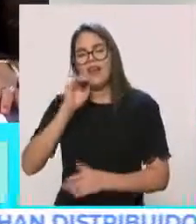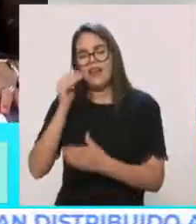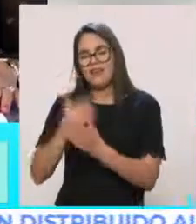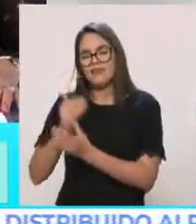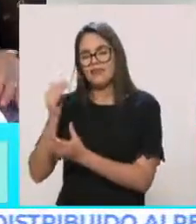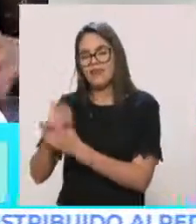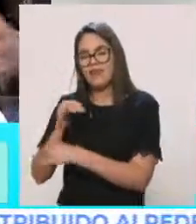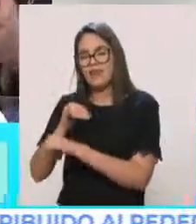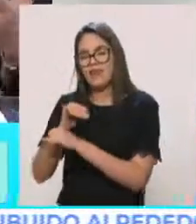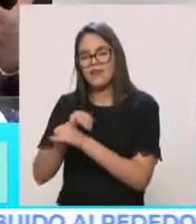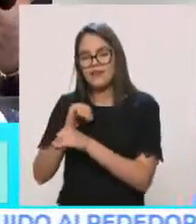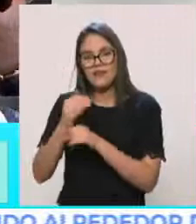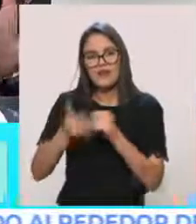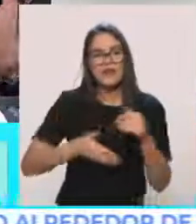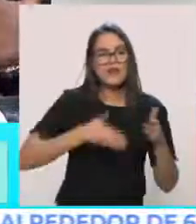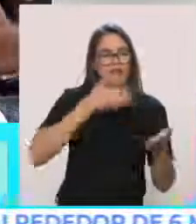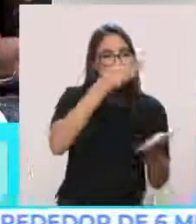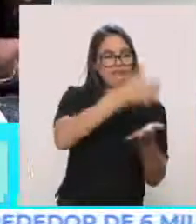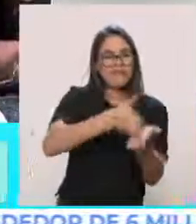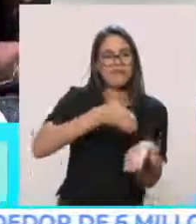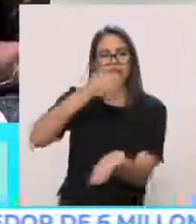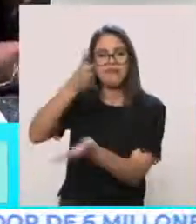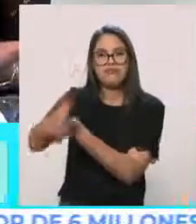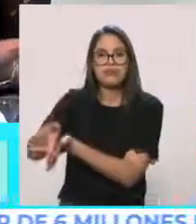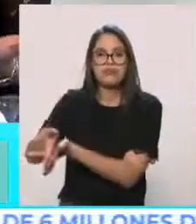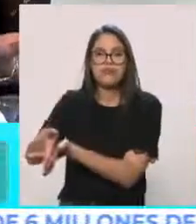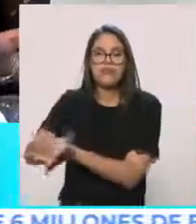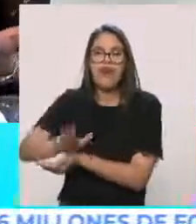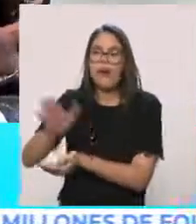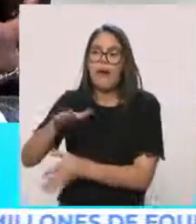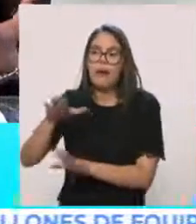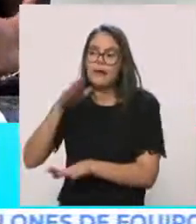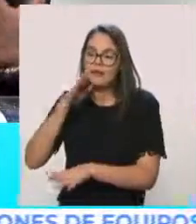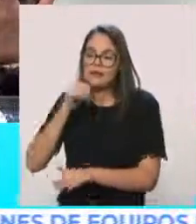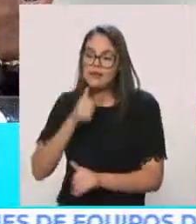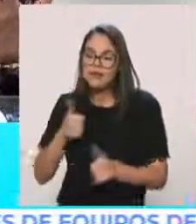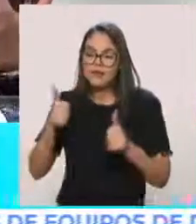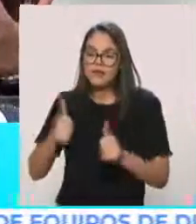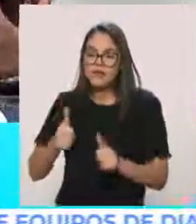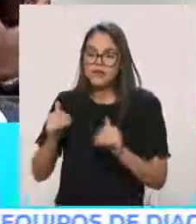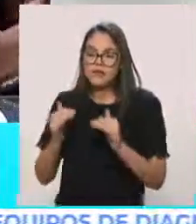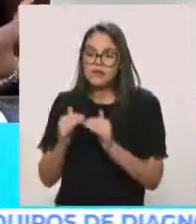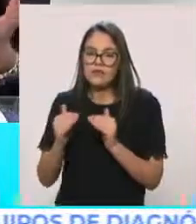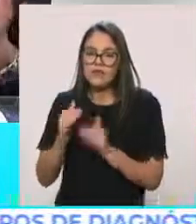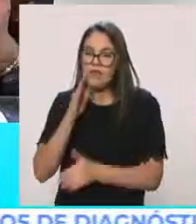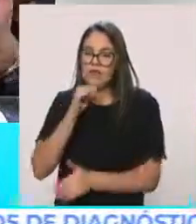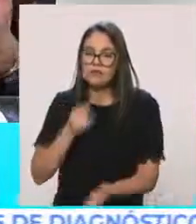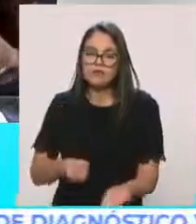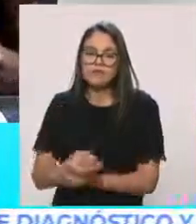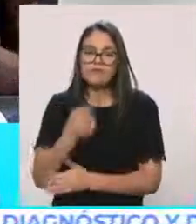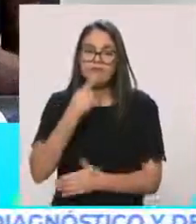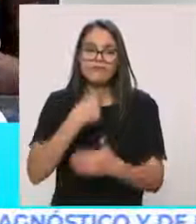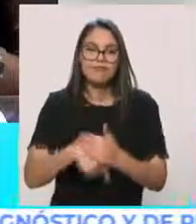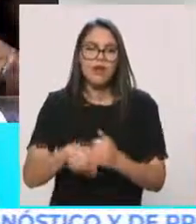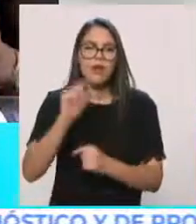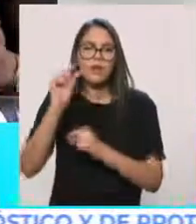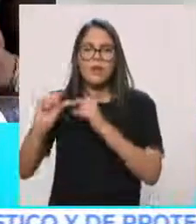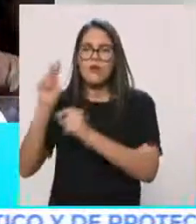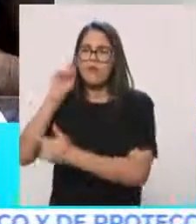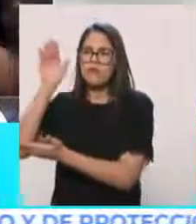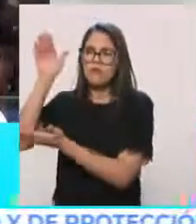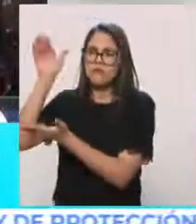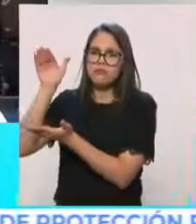violencia contra las mujeres. ¿Realmente es que a lo mejor no estamos saliendo a denunciar pues por temas de confinamiento, por temas